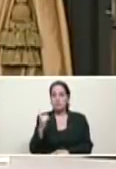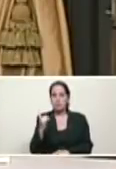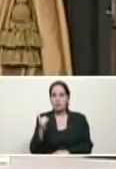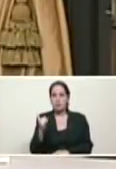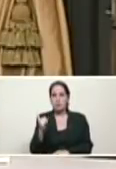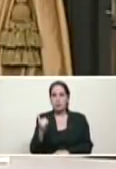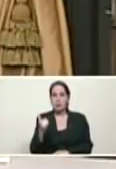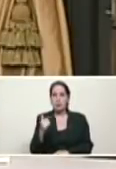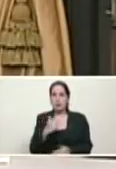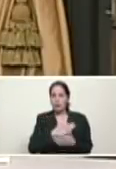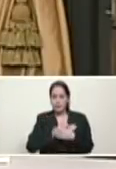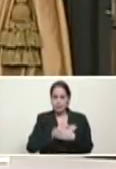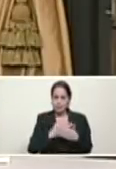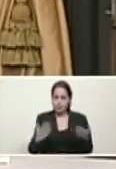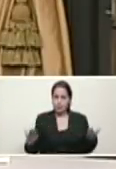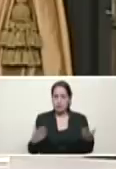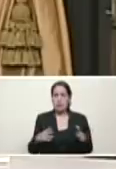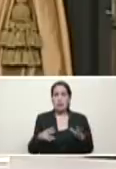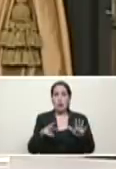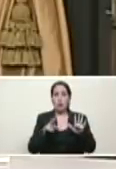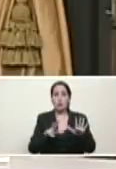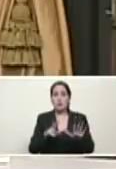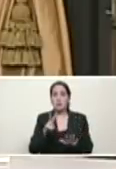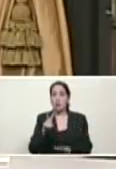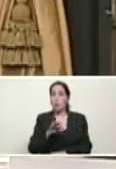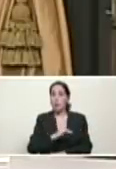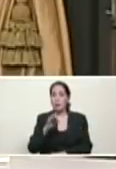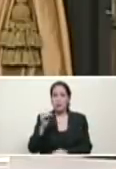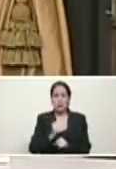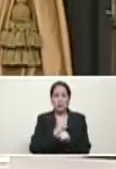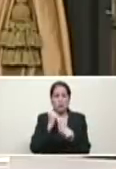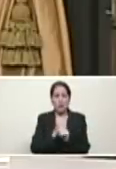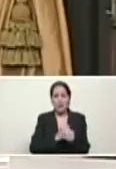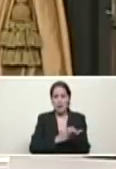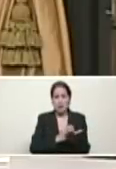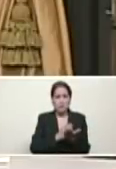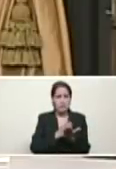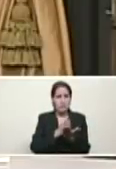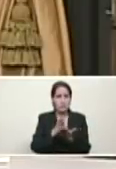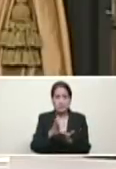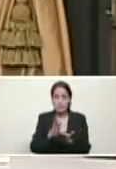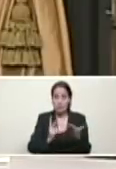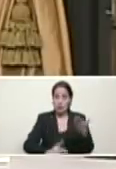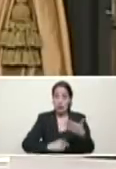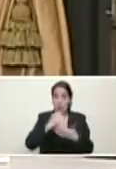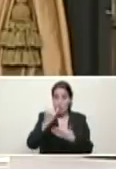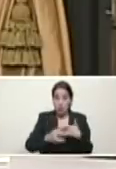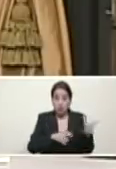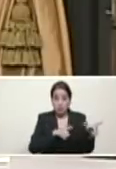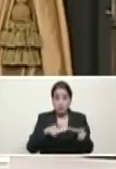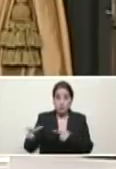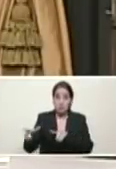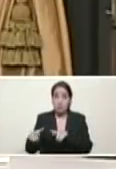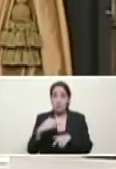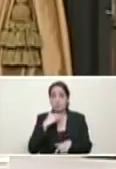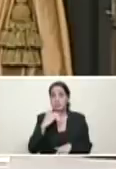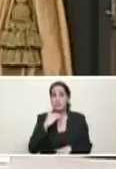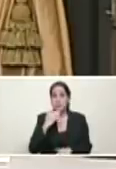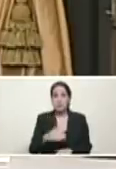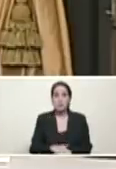un cumplimiento del 82% en la gestión de los proyectos entregados a los consejos comunales. Yo